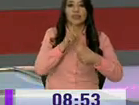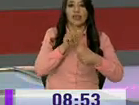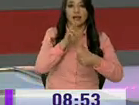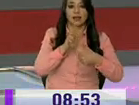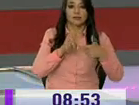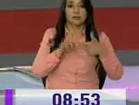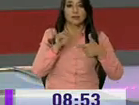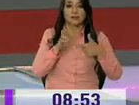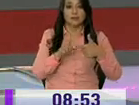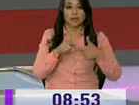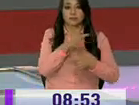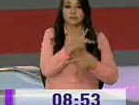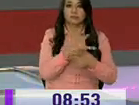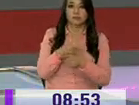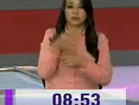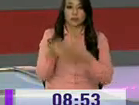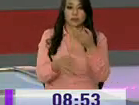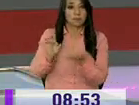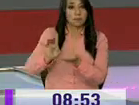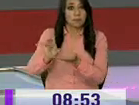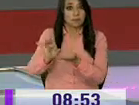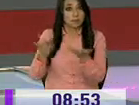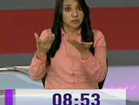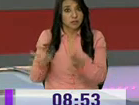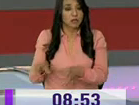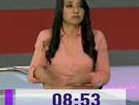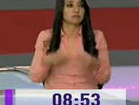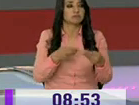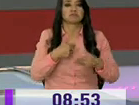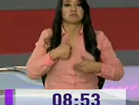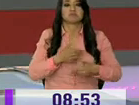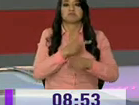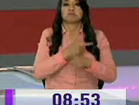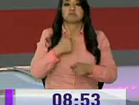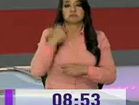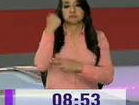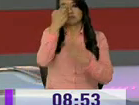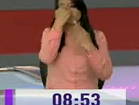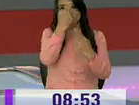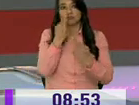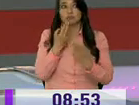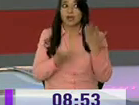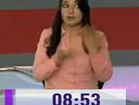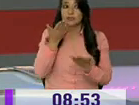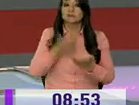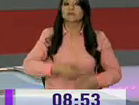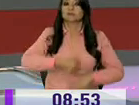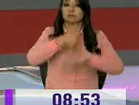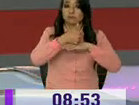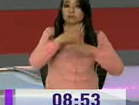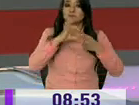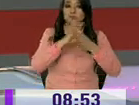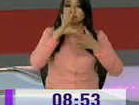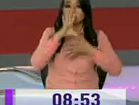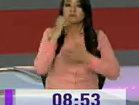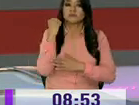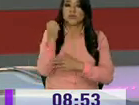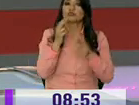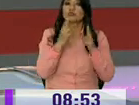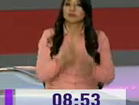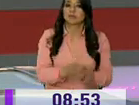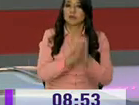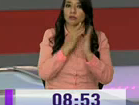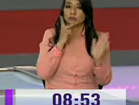Enríquez, destituidos por el Consejo de la Judicatura, presentaron una acción de protección y no descartan acudir a la Corte Interamericana de Derechos Humanos. Esto